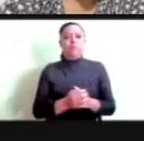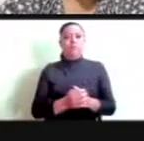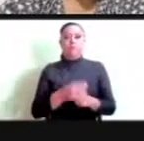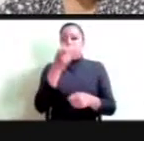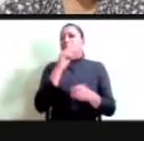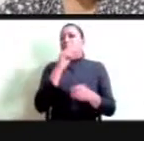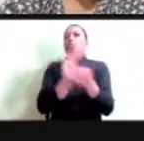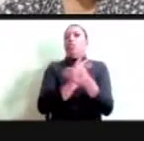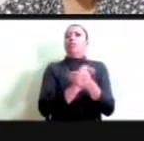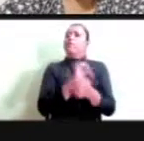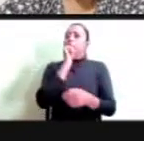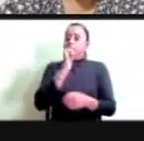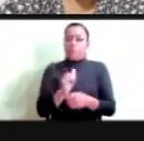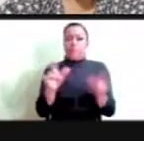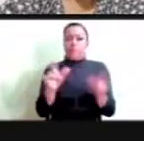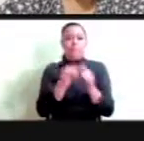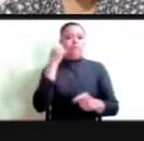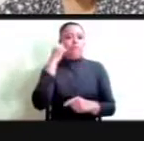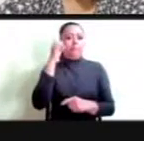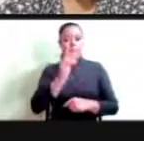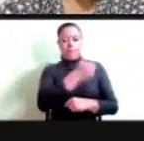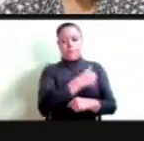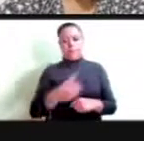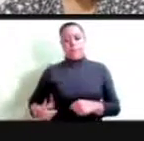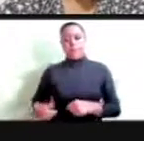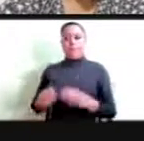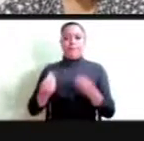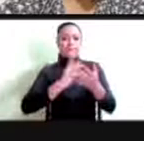presidenta. Muchas gracias, diputada